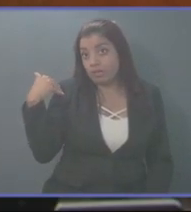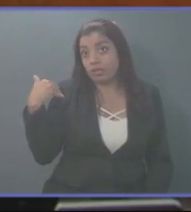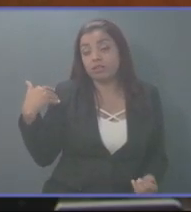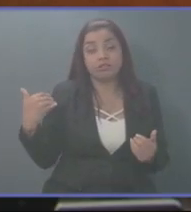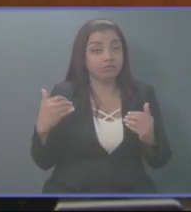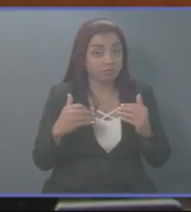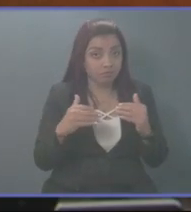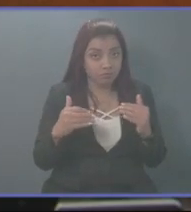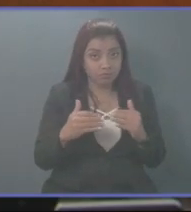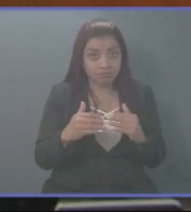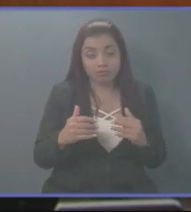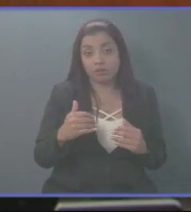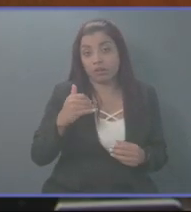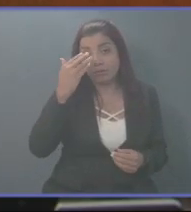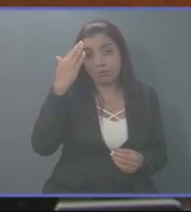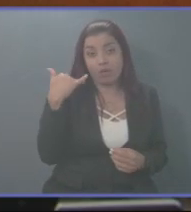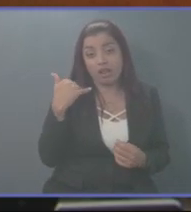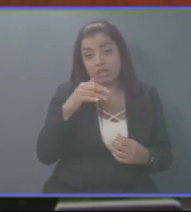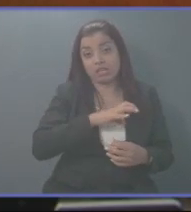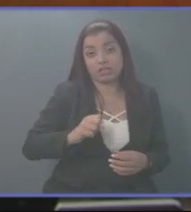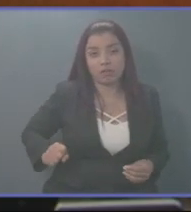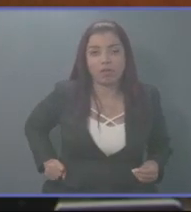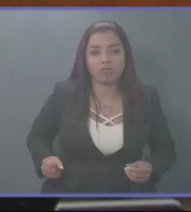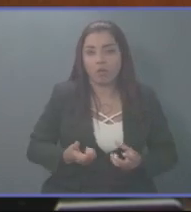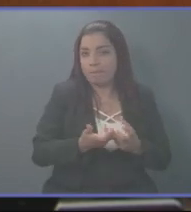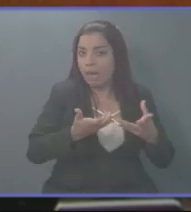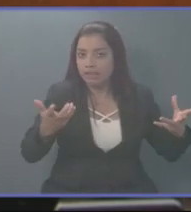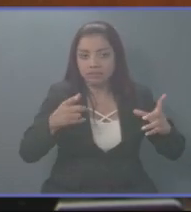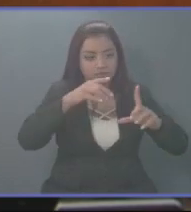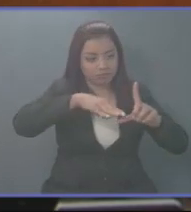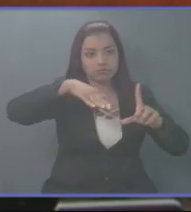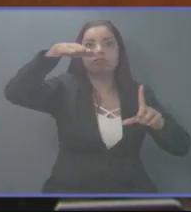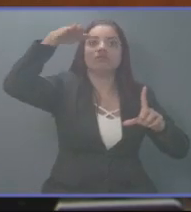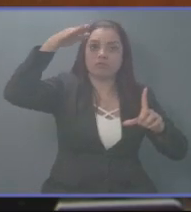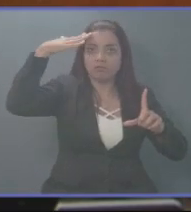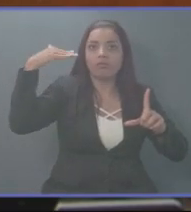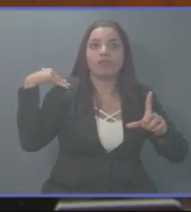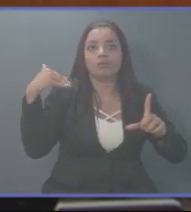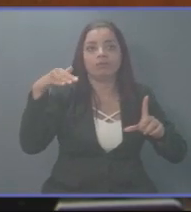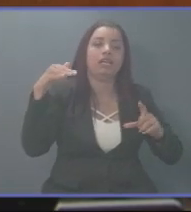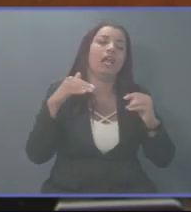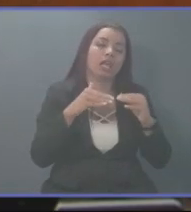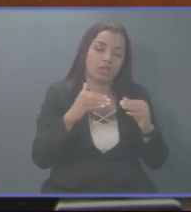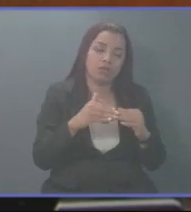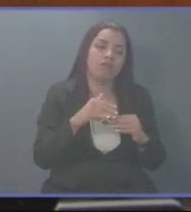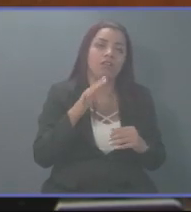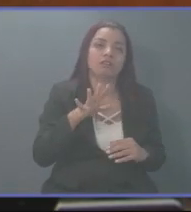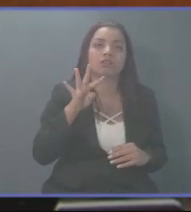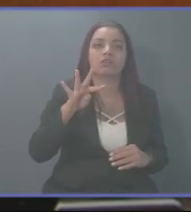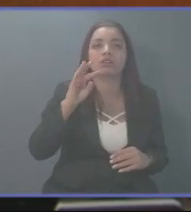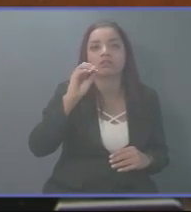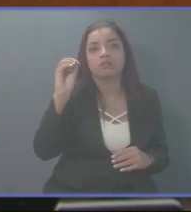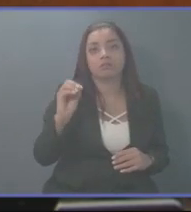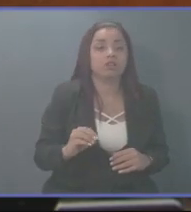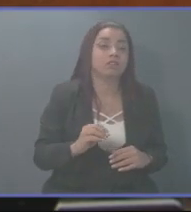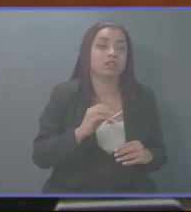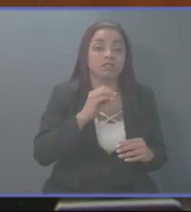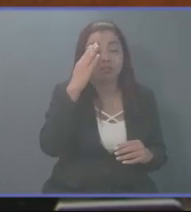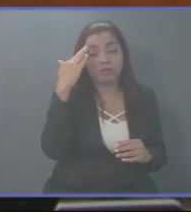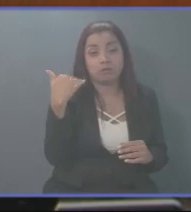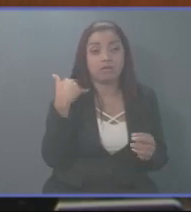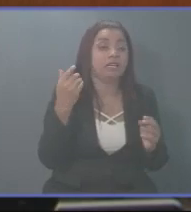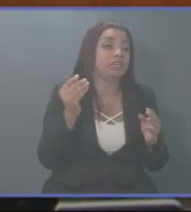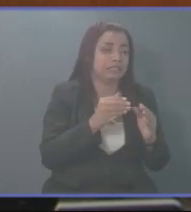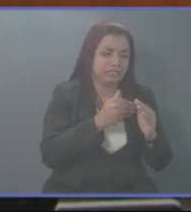del país, son también mayoría en la población desplazada por violencia, con el 54%.